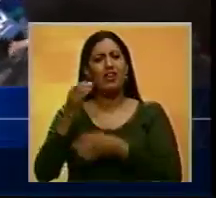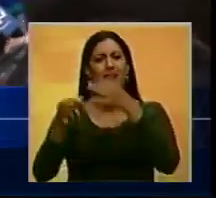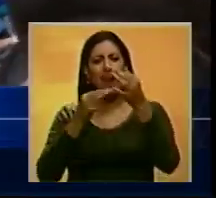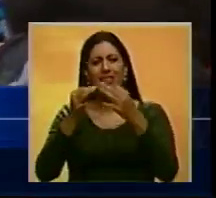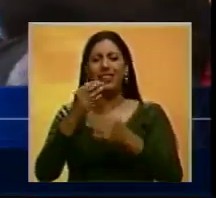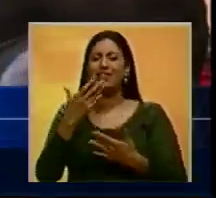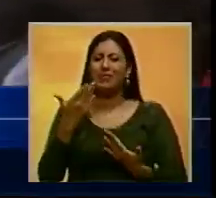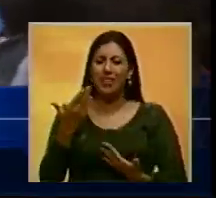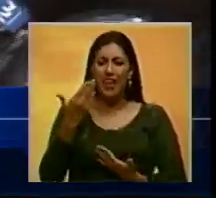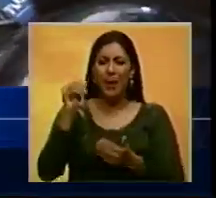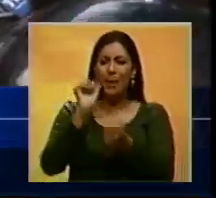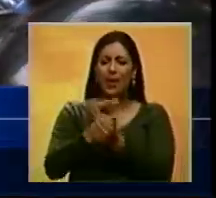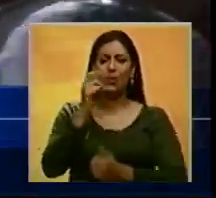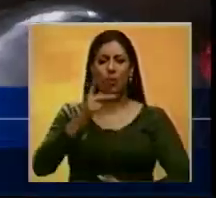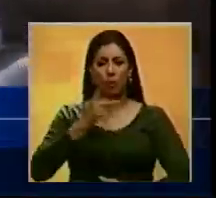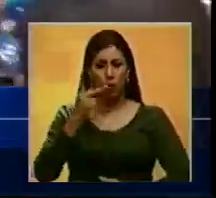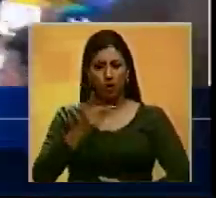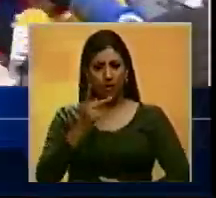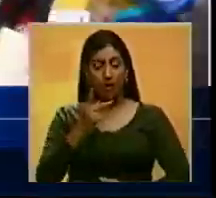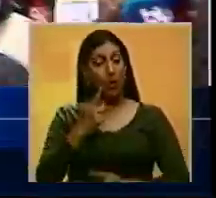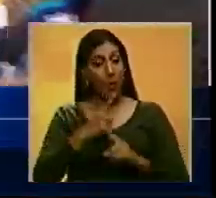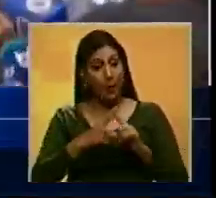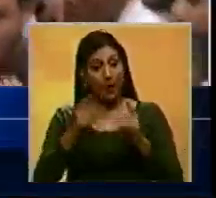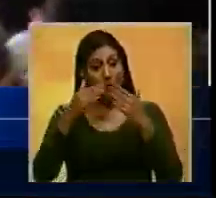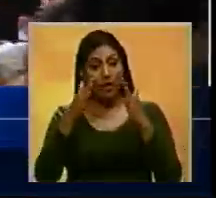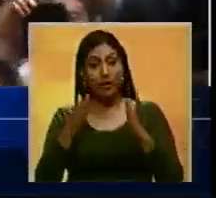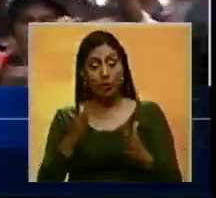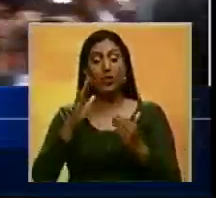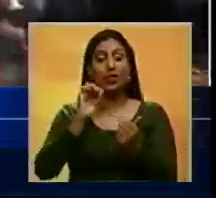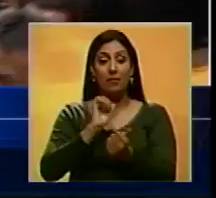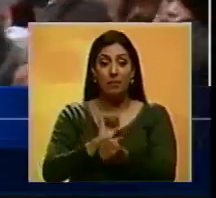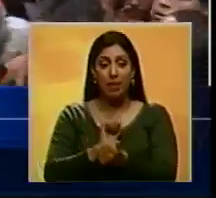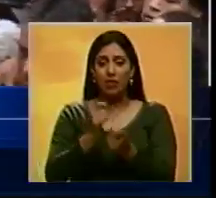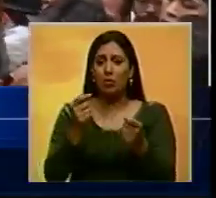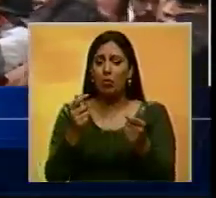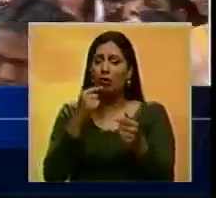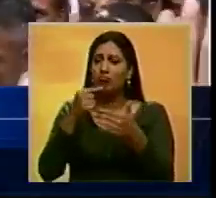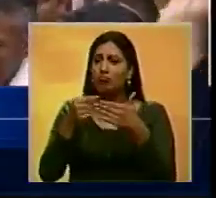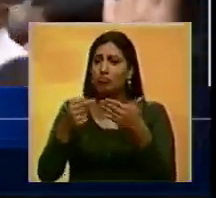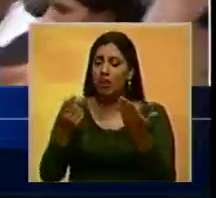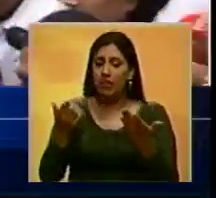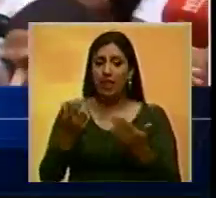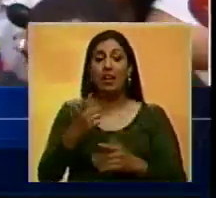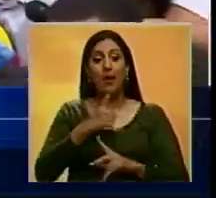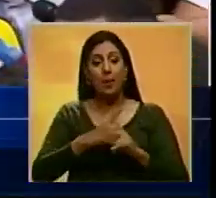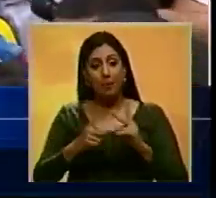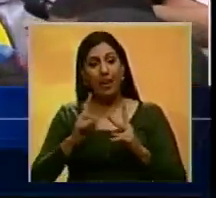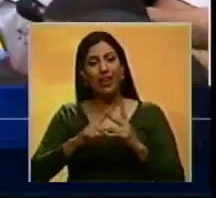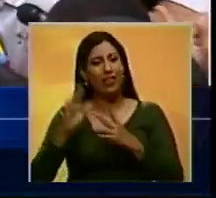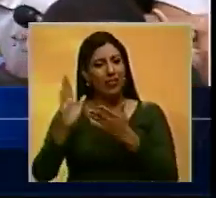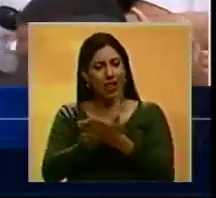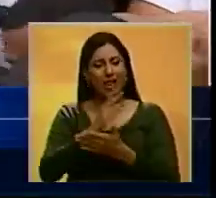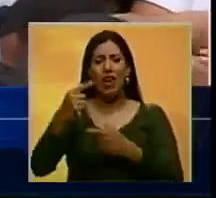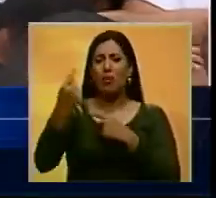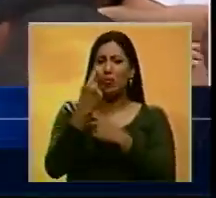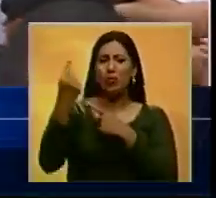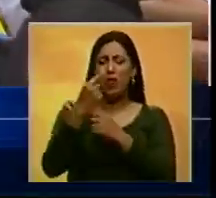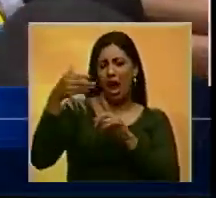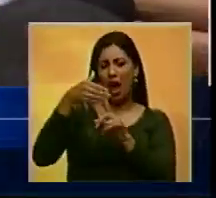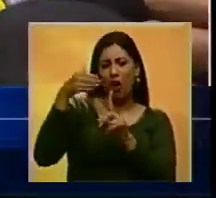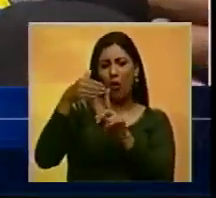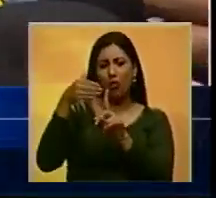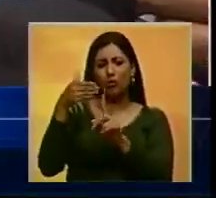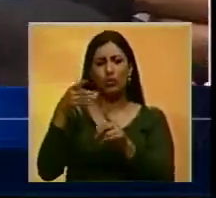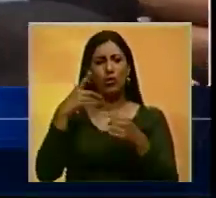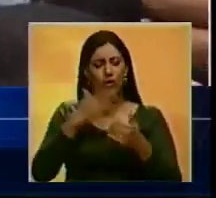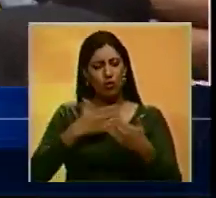hablado básicamente de los presos políticos, pero de los estudiantes detenidos poco se ha mencionado. Y también que cese el señalamiento, el acoso y la